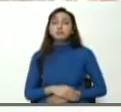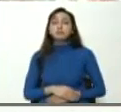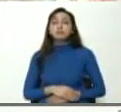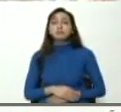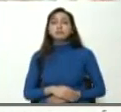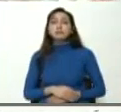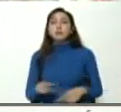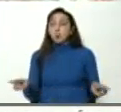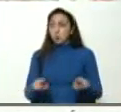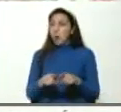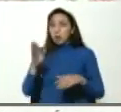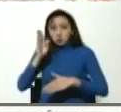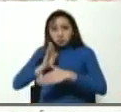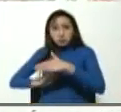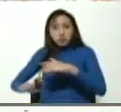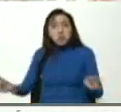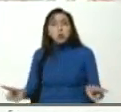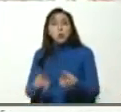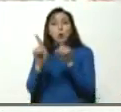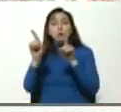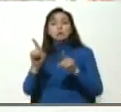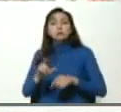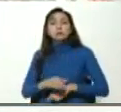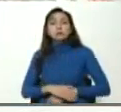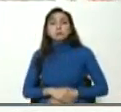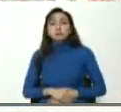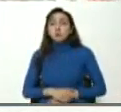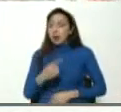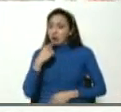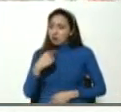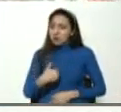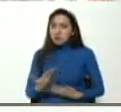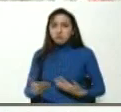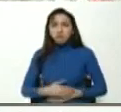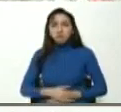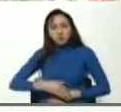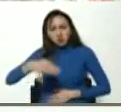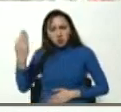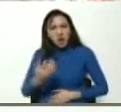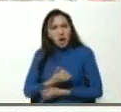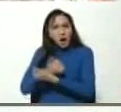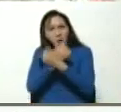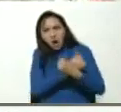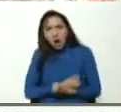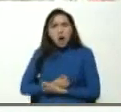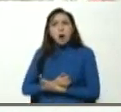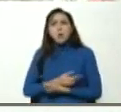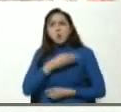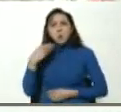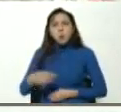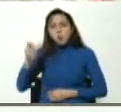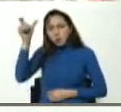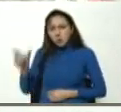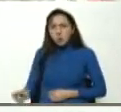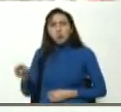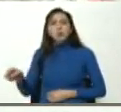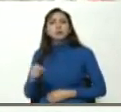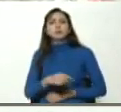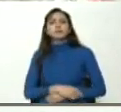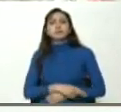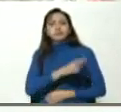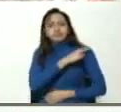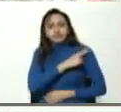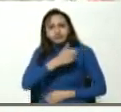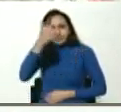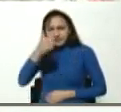con aquella humildad aquella certeza ya que el amor a este muchacho que está aquí a este